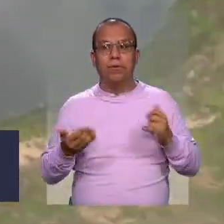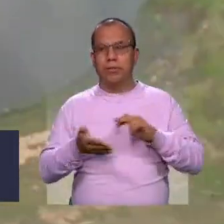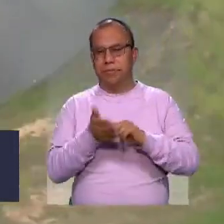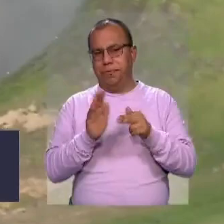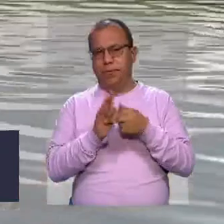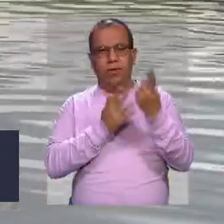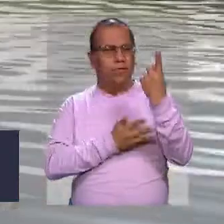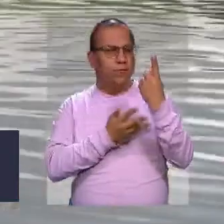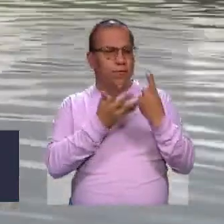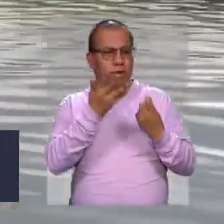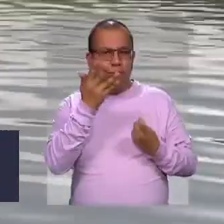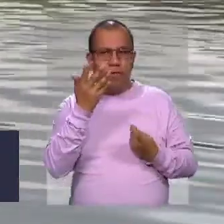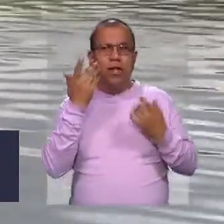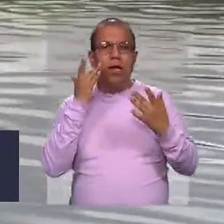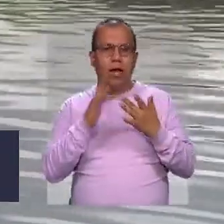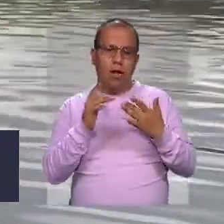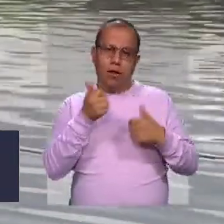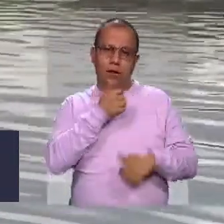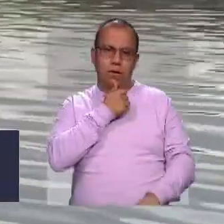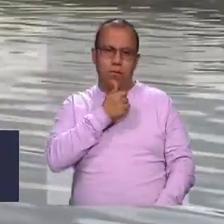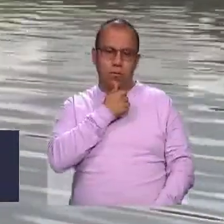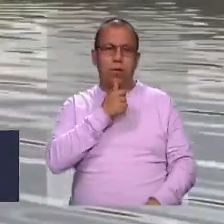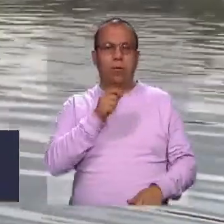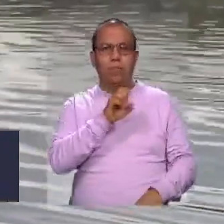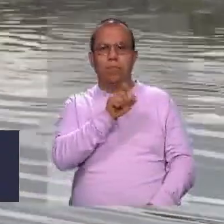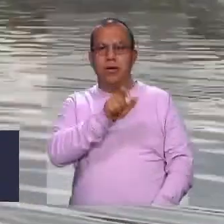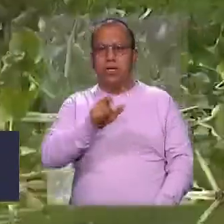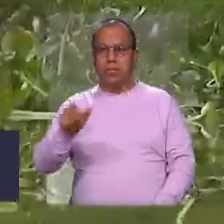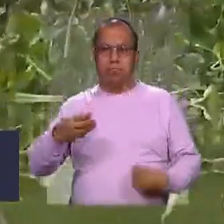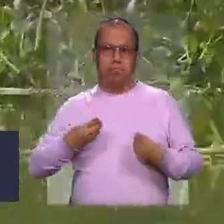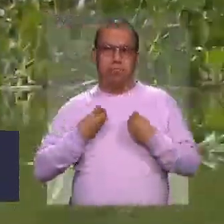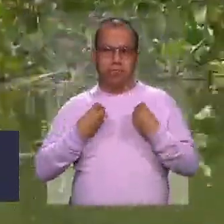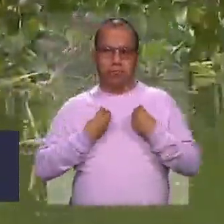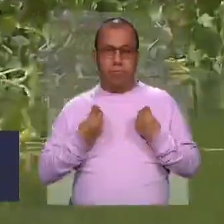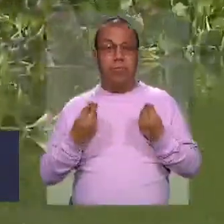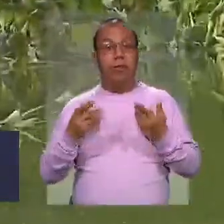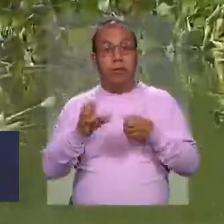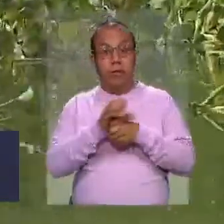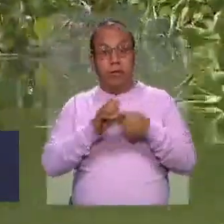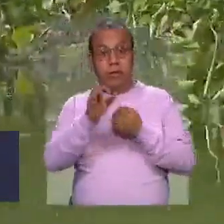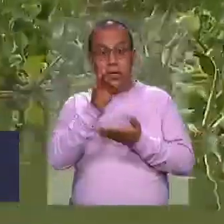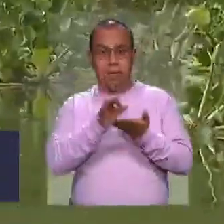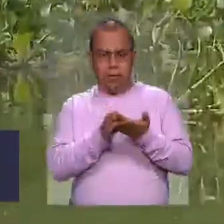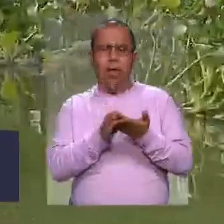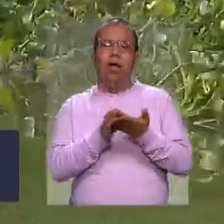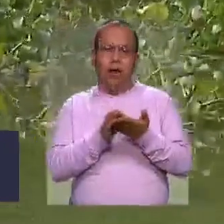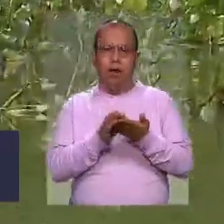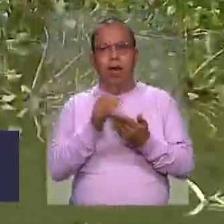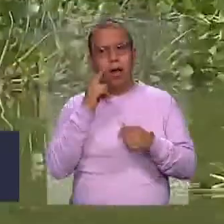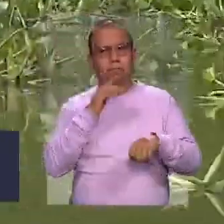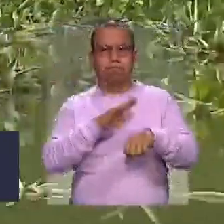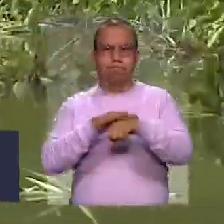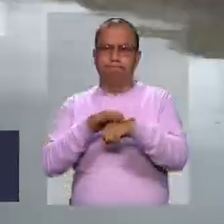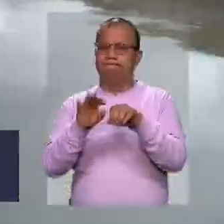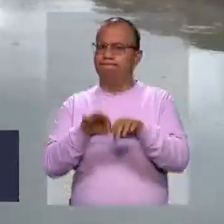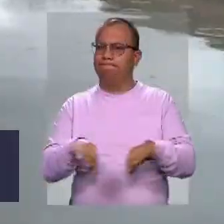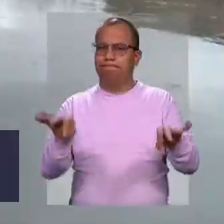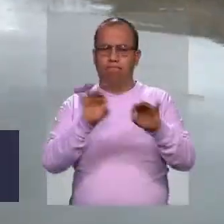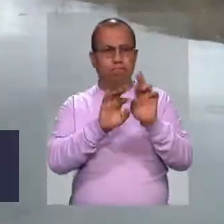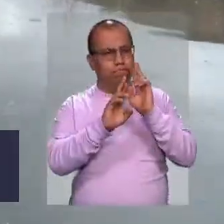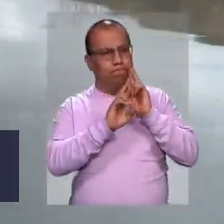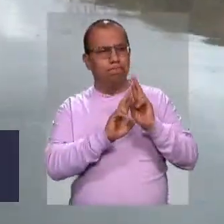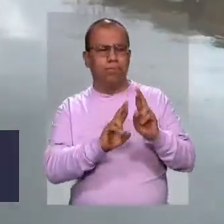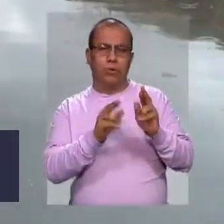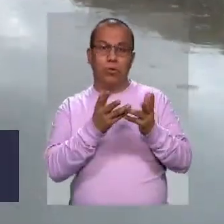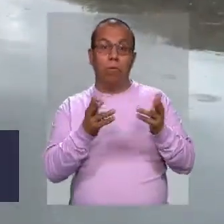la falta de disponibilidad del recurso para las y los habitantes de la capital y la sabana, por lo que se hace crucial el reconocimiento de